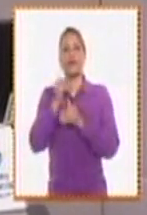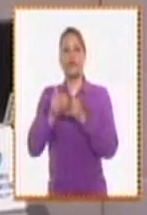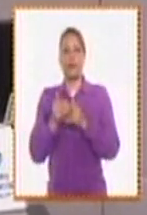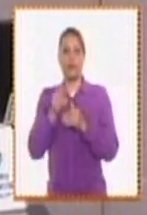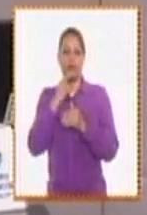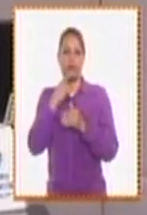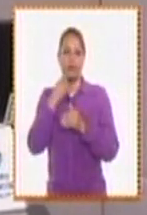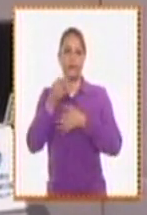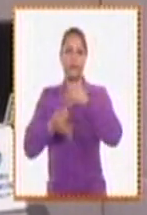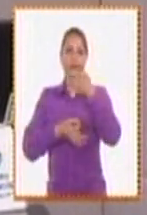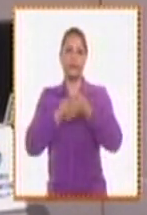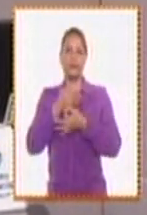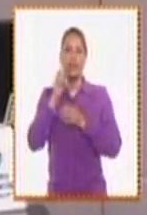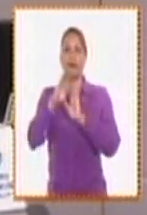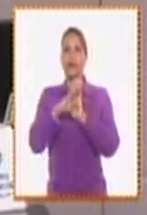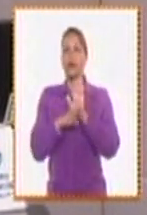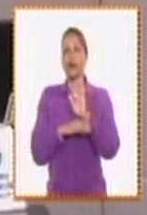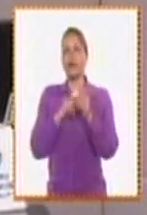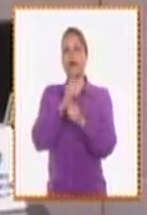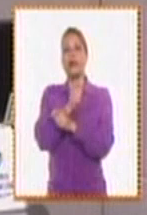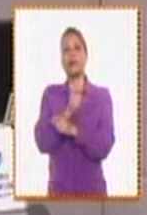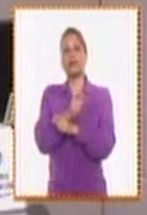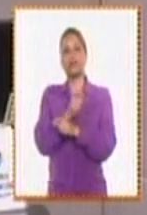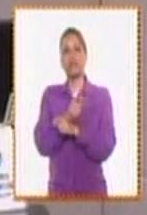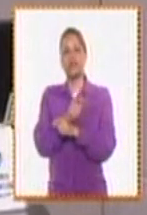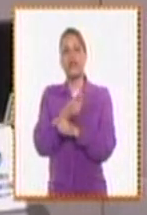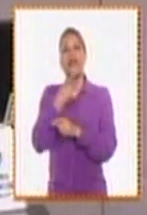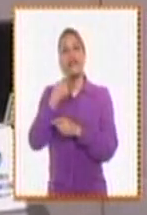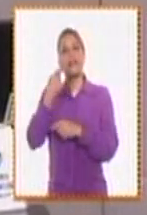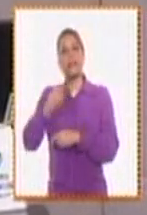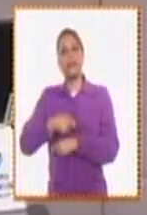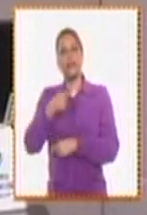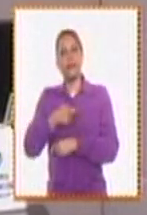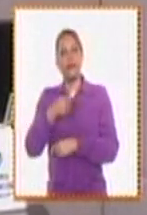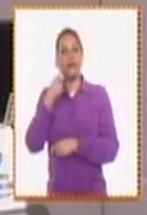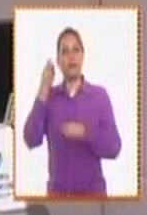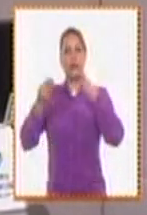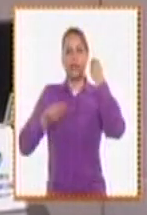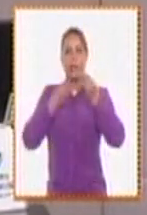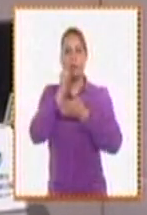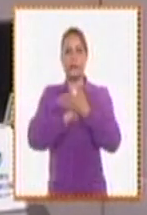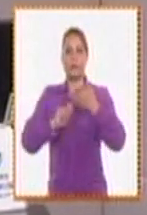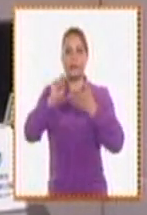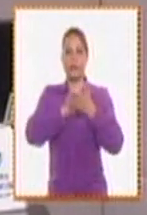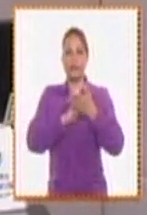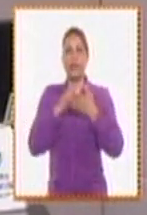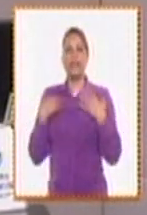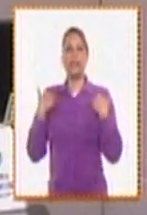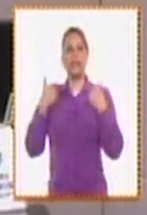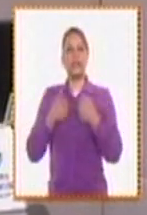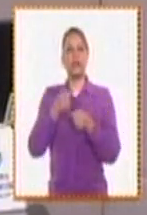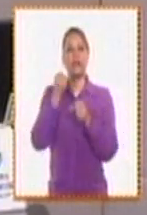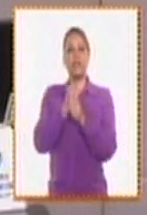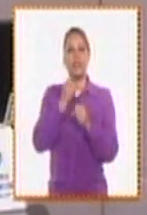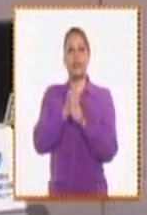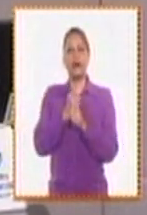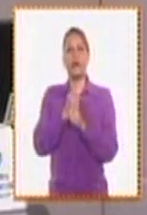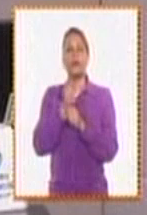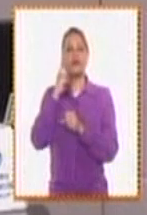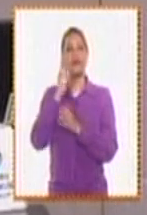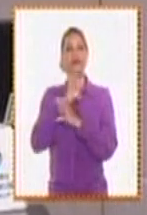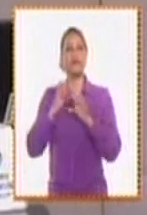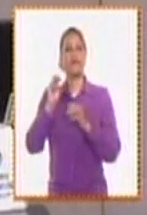programa educativo tenemos que repensárnoslo, y que lo hemos venido haciendo en este año, que tiene que ver con la dirección del trabajo